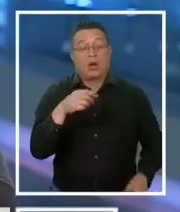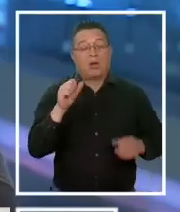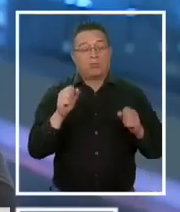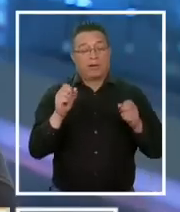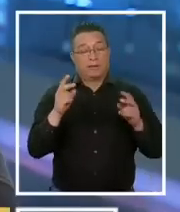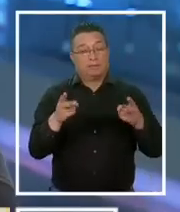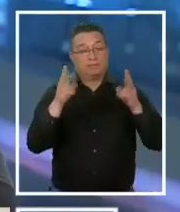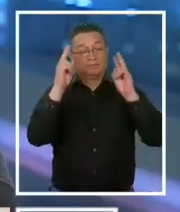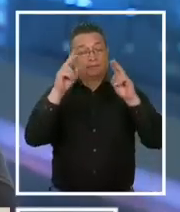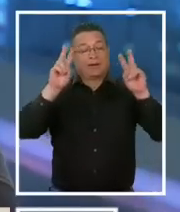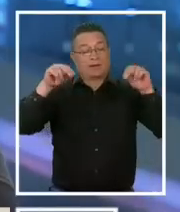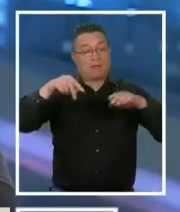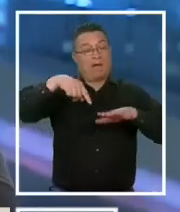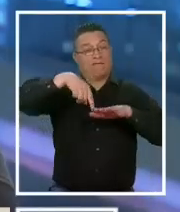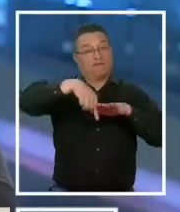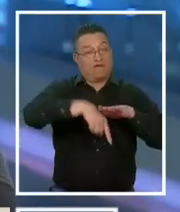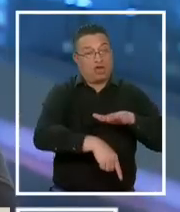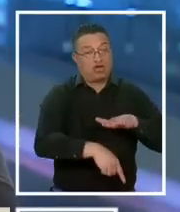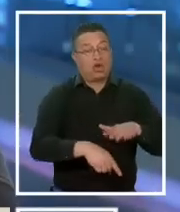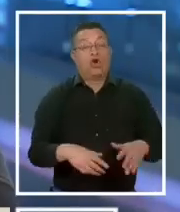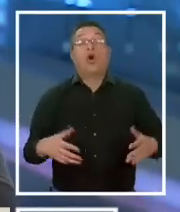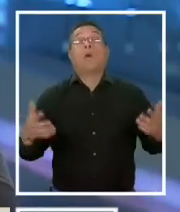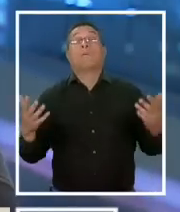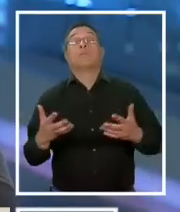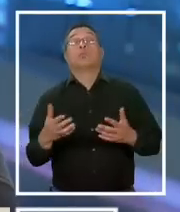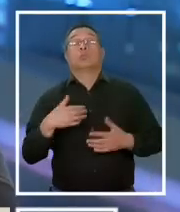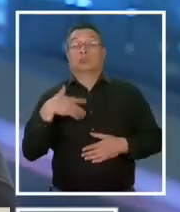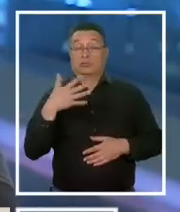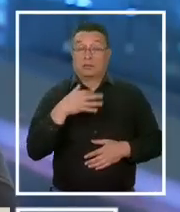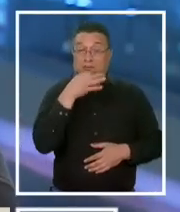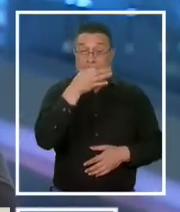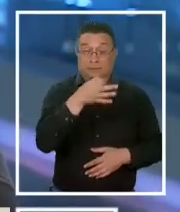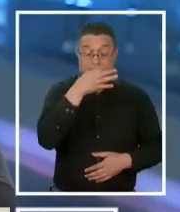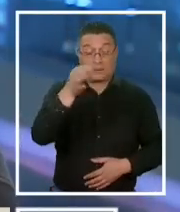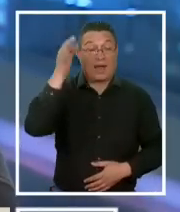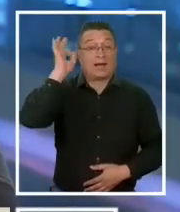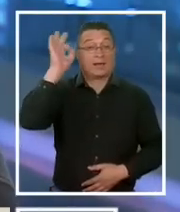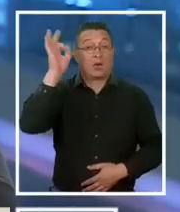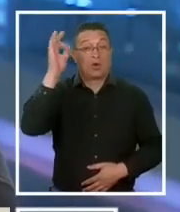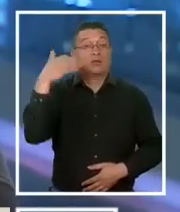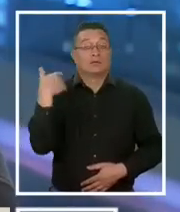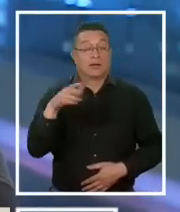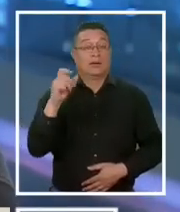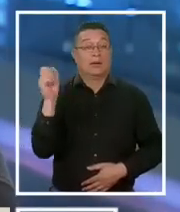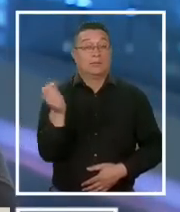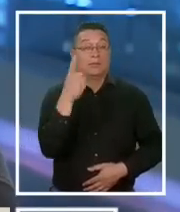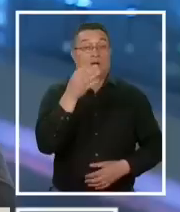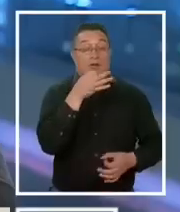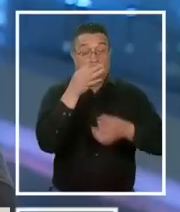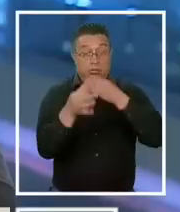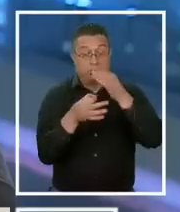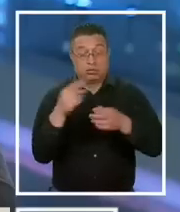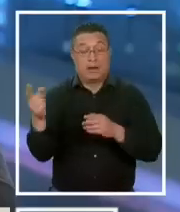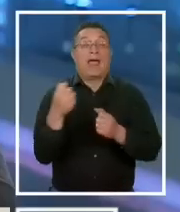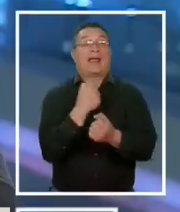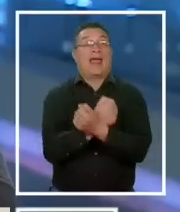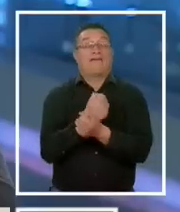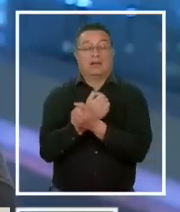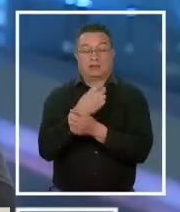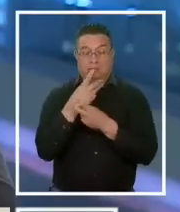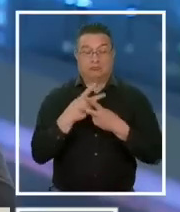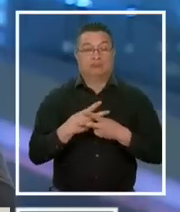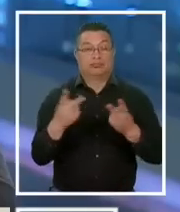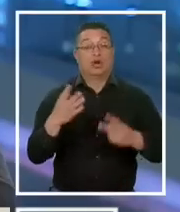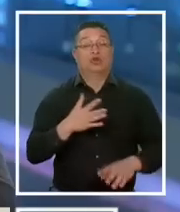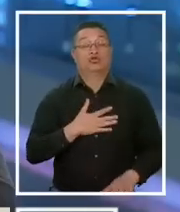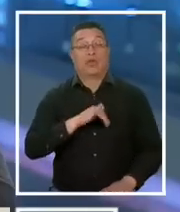es abordar el tema de fondo no que yo lo planteé en esta reunión que se hizo a propósito de este caso los primeros que hablaron fueron carabineros y